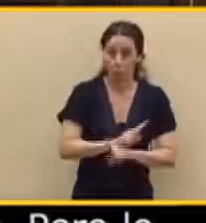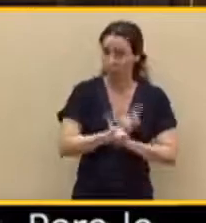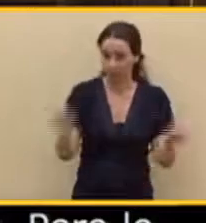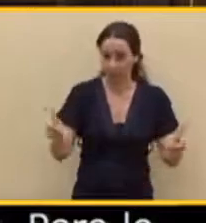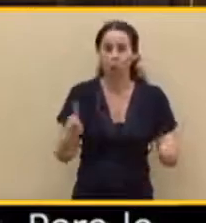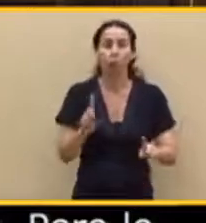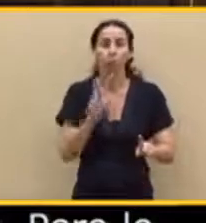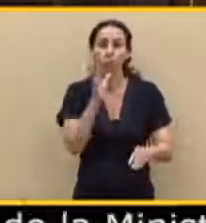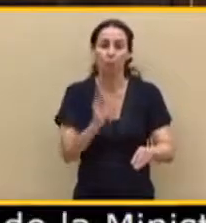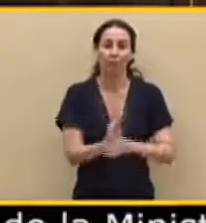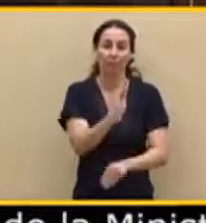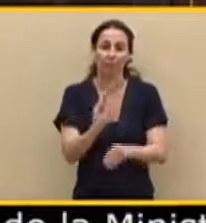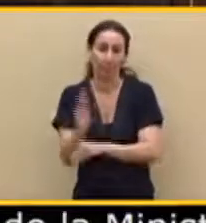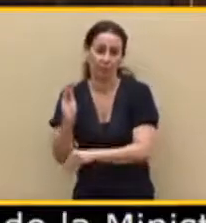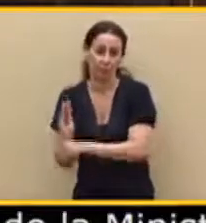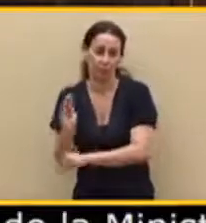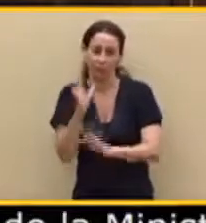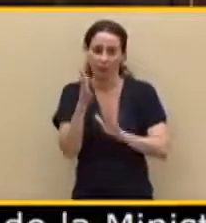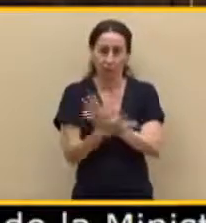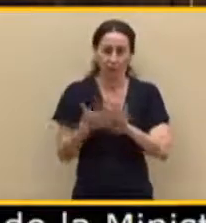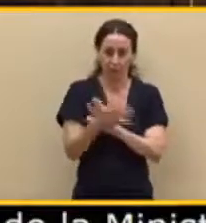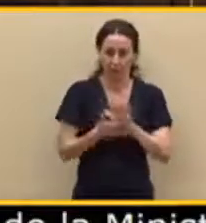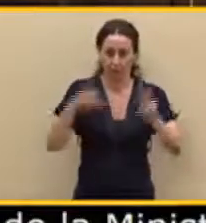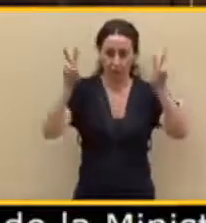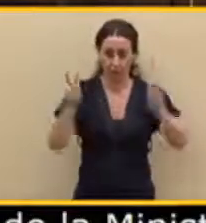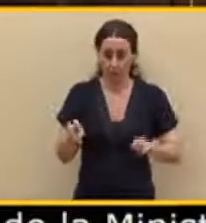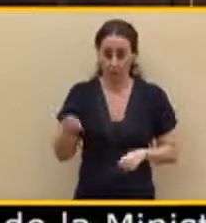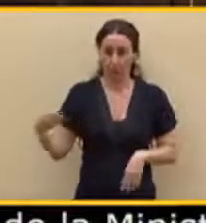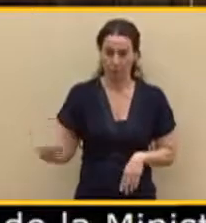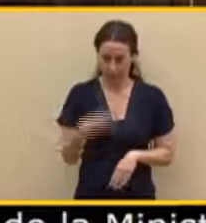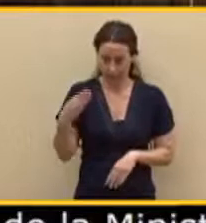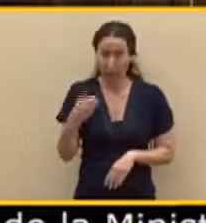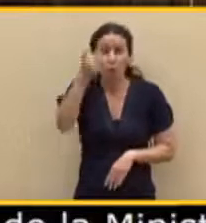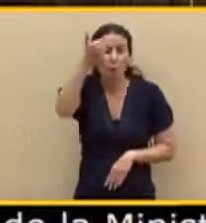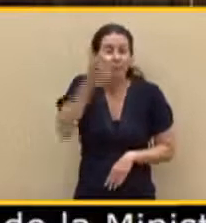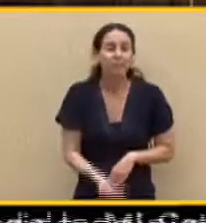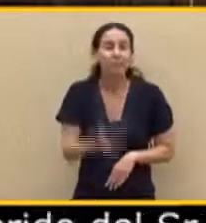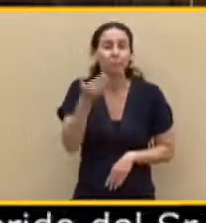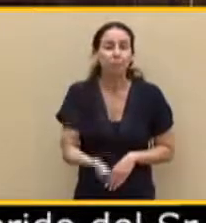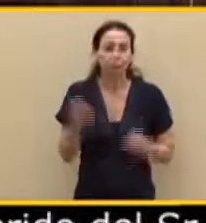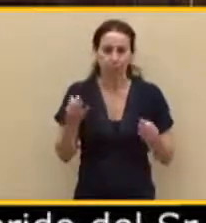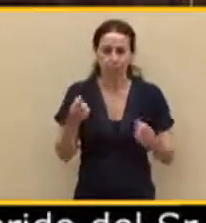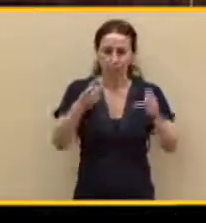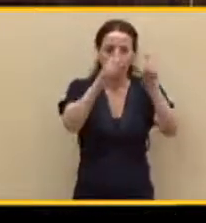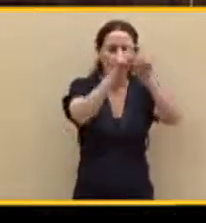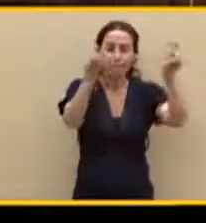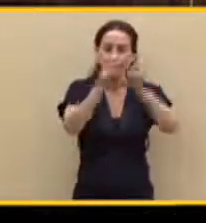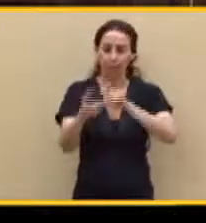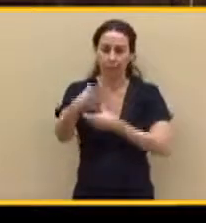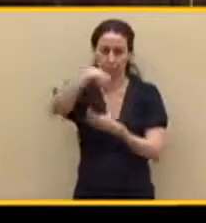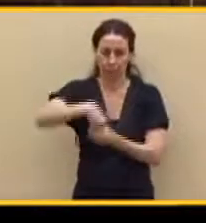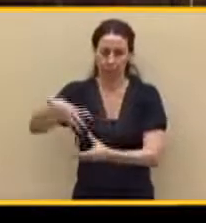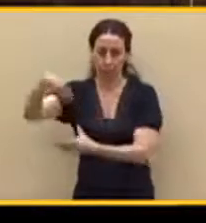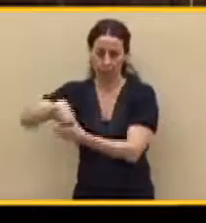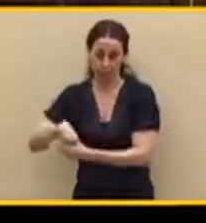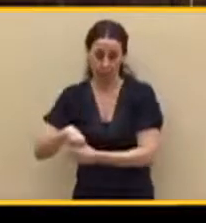diferido del señor Bárcenas. Lo más relevante es repasar las empresas implicadas en los pagos en vía a su partido,